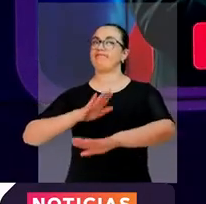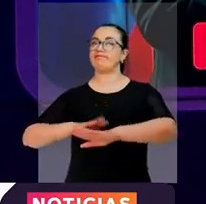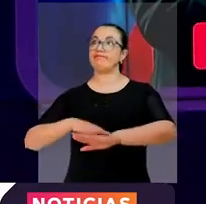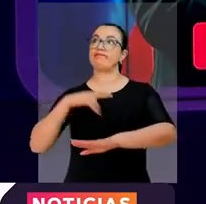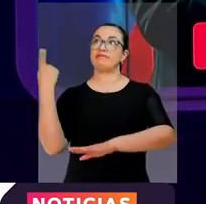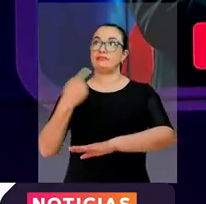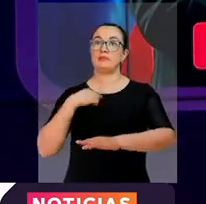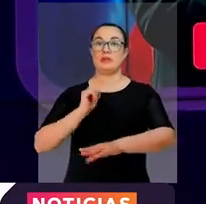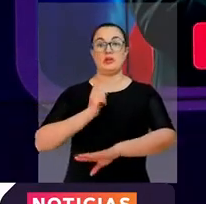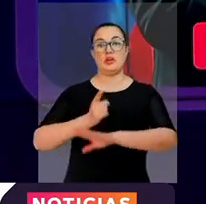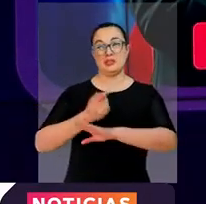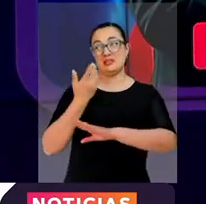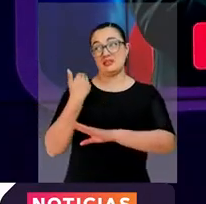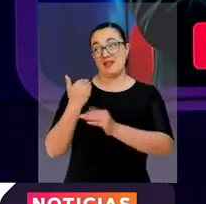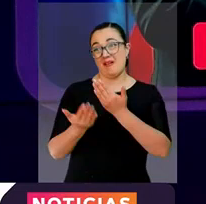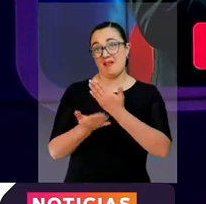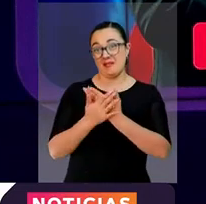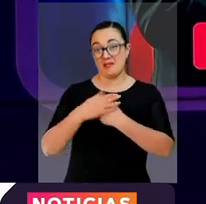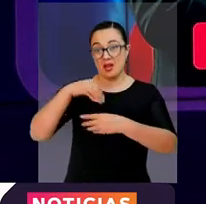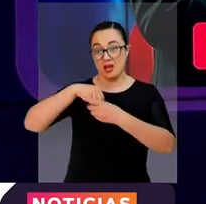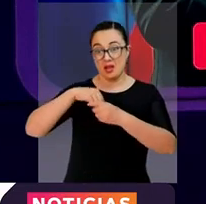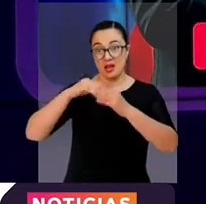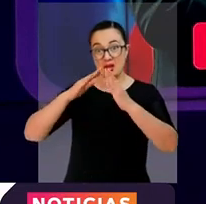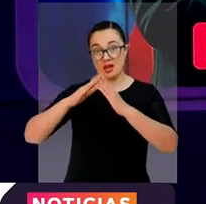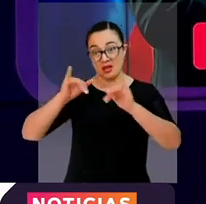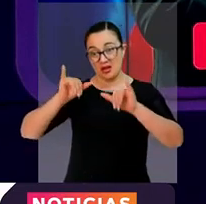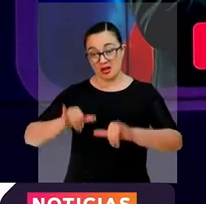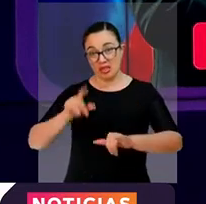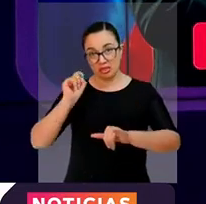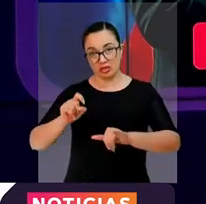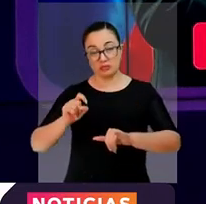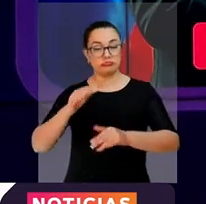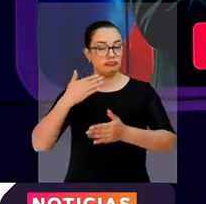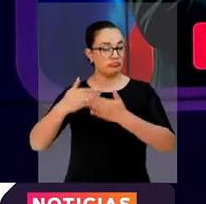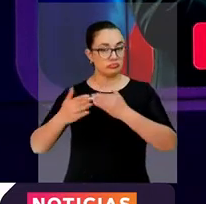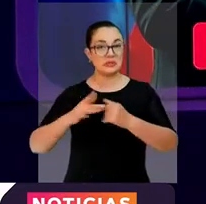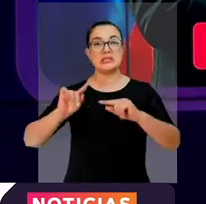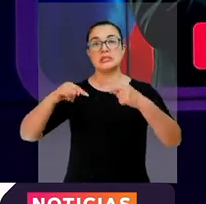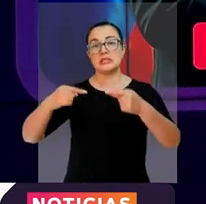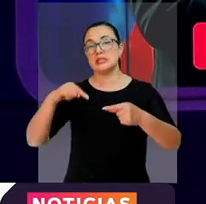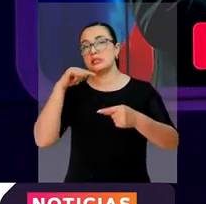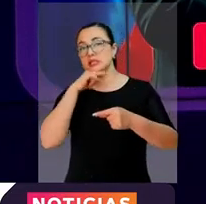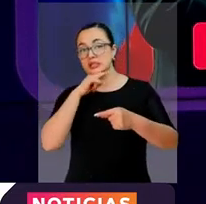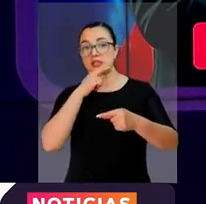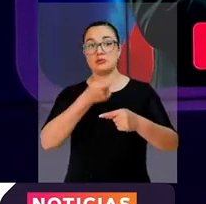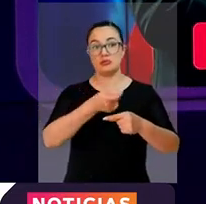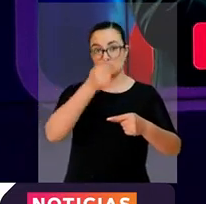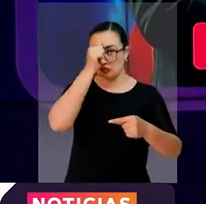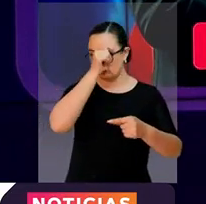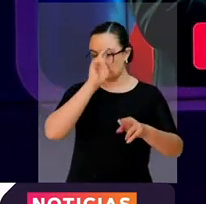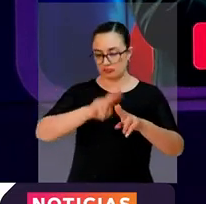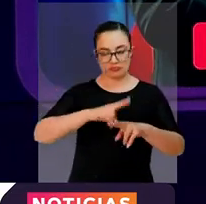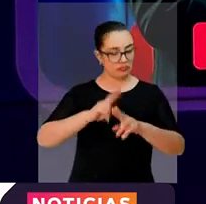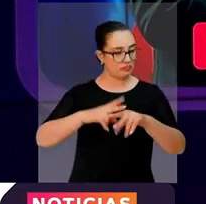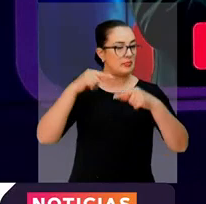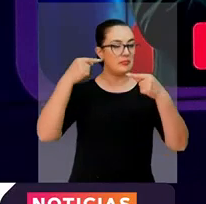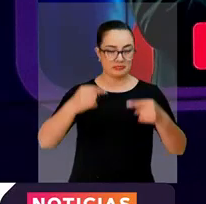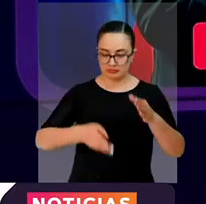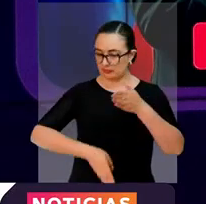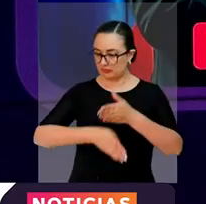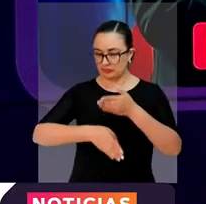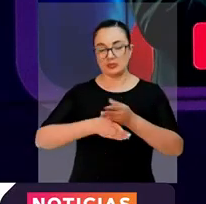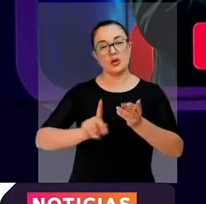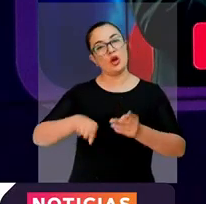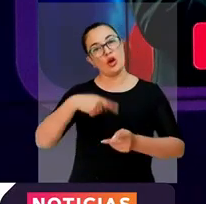decretada en las últimas horas el compromiso entre independiente santa fe y millonarios del próximo domingo se jugará al igual que las finales del torneo